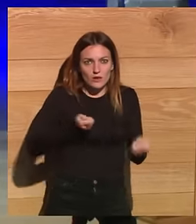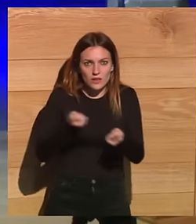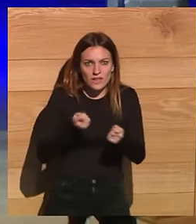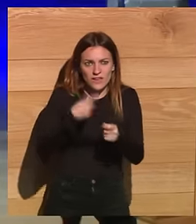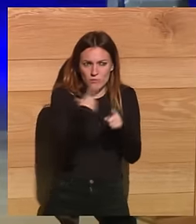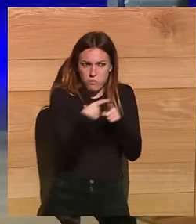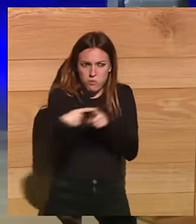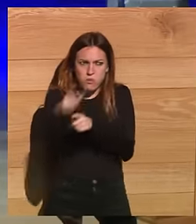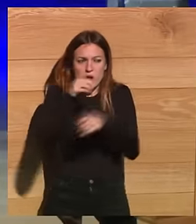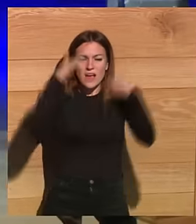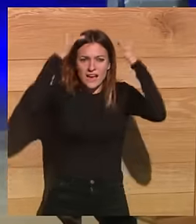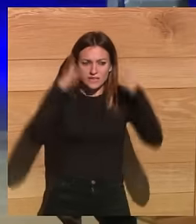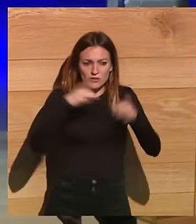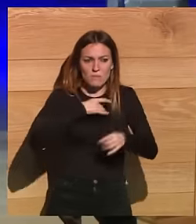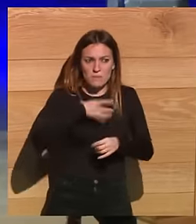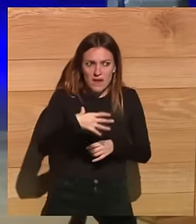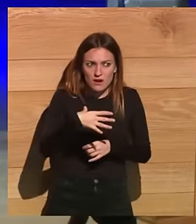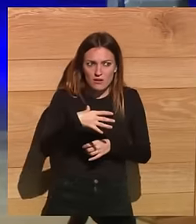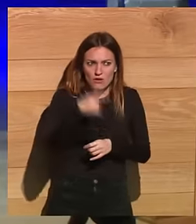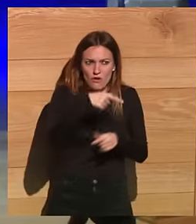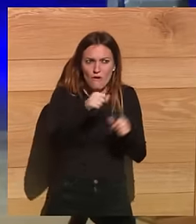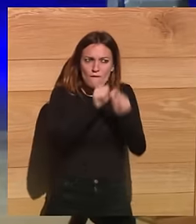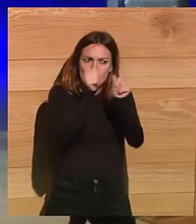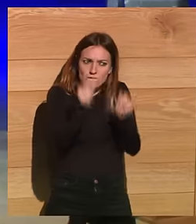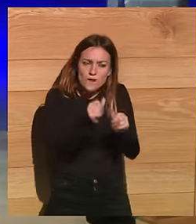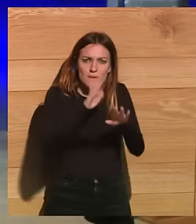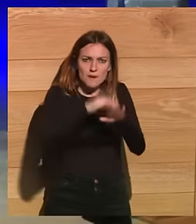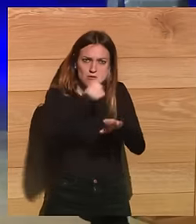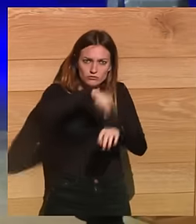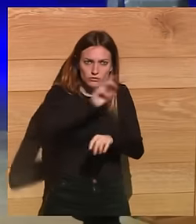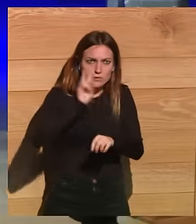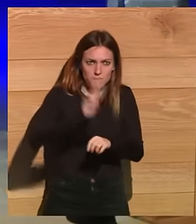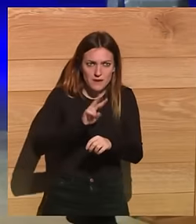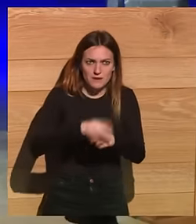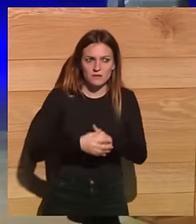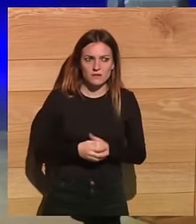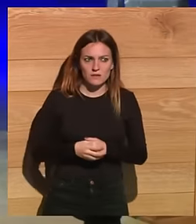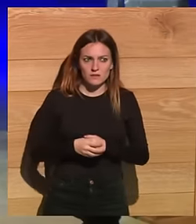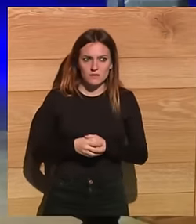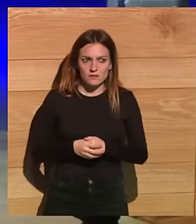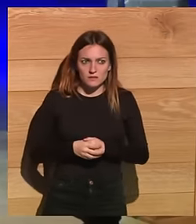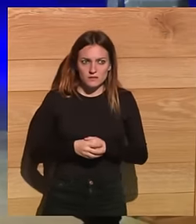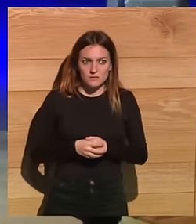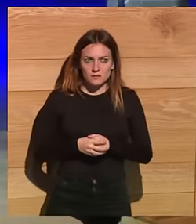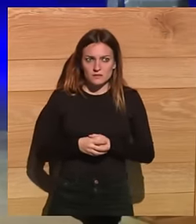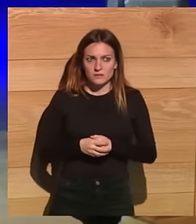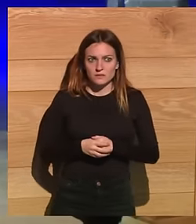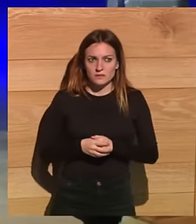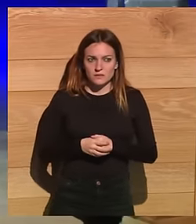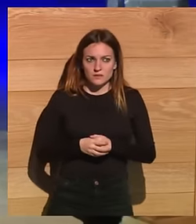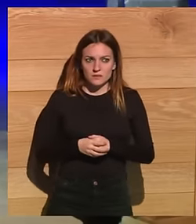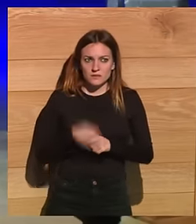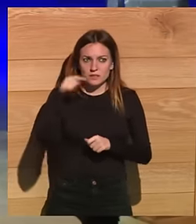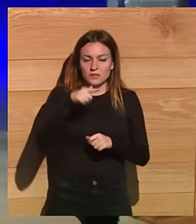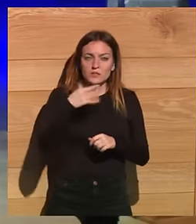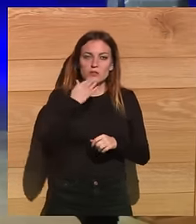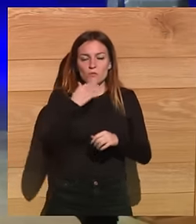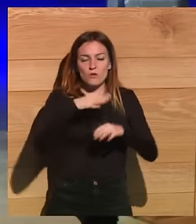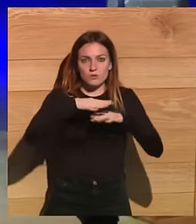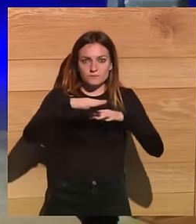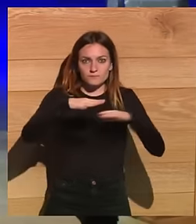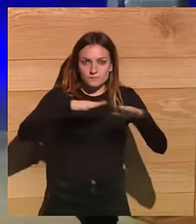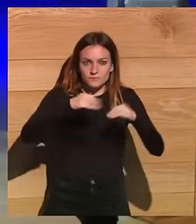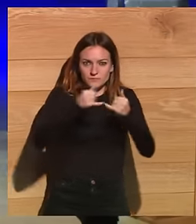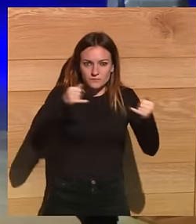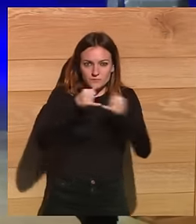ese casco blanco, que es la magnetoencefalografía, hace un campo magnético que